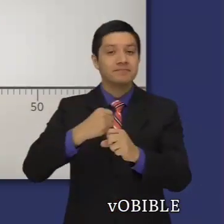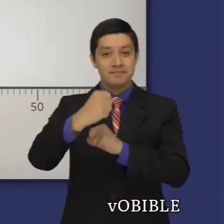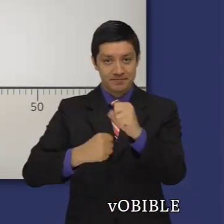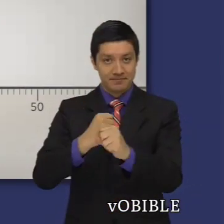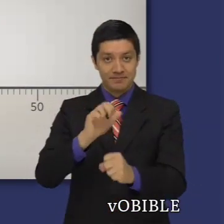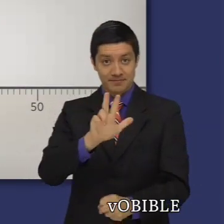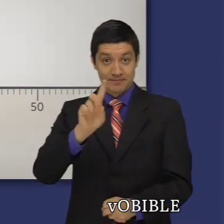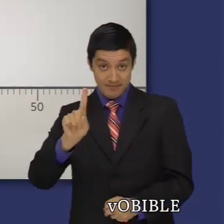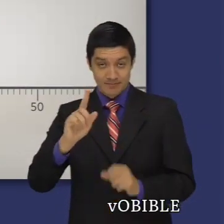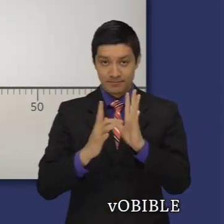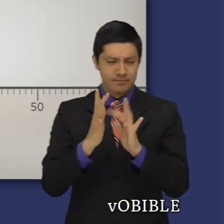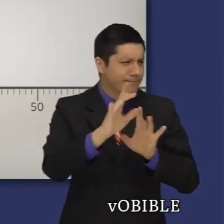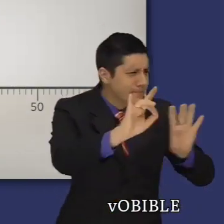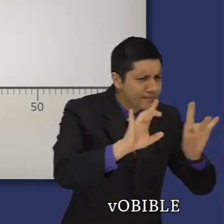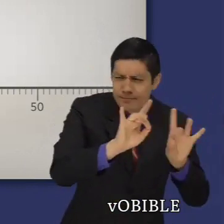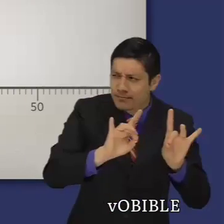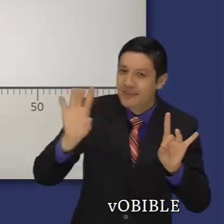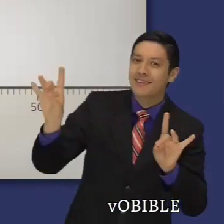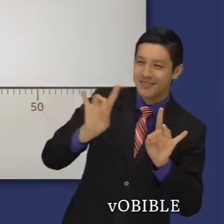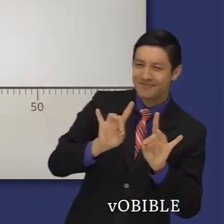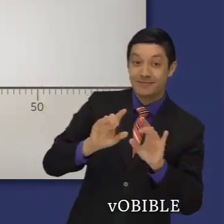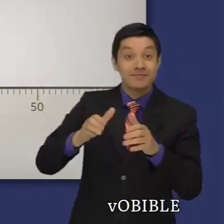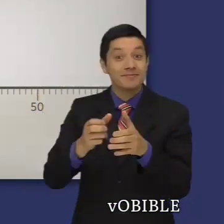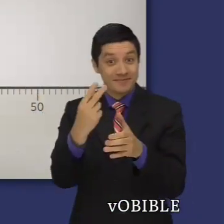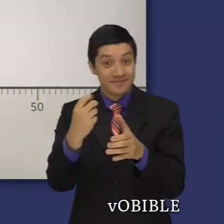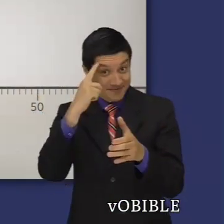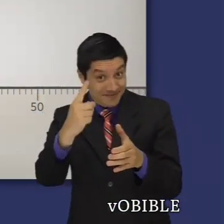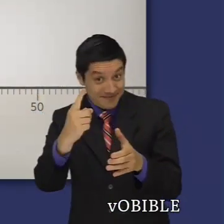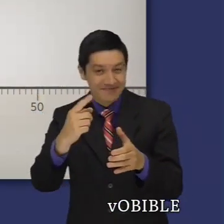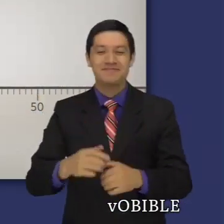Pascua del año 31, fue elegido como uno de los 12 apóstoles.